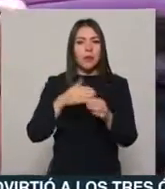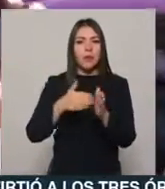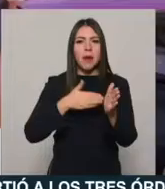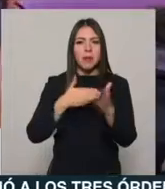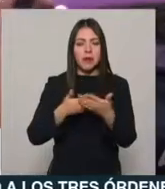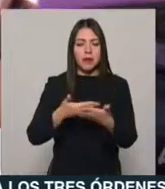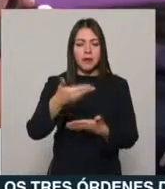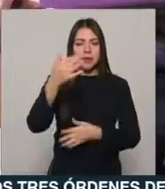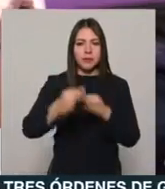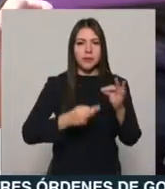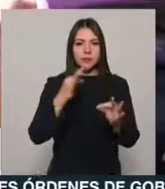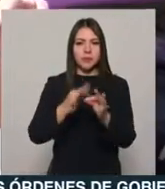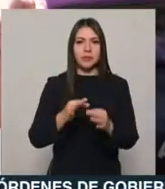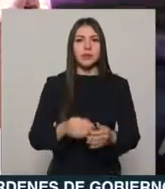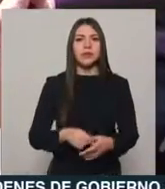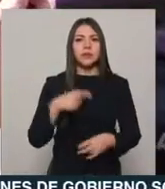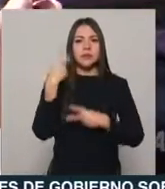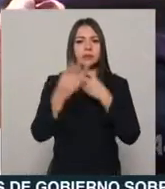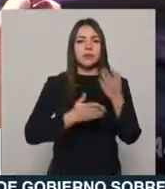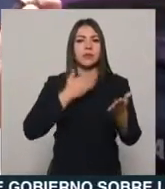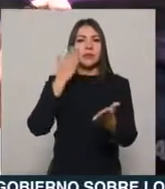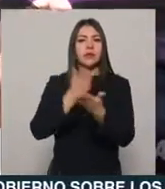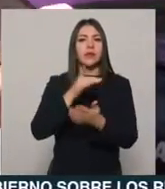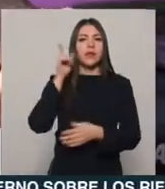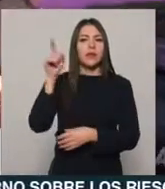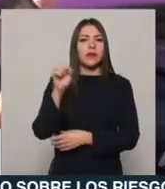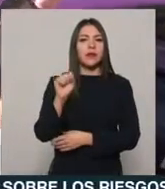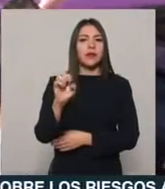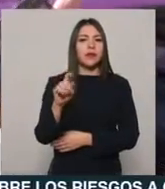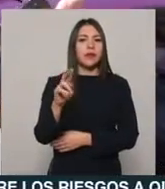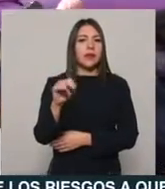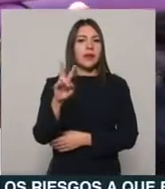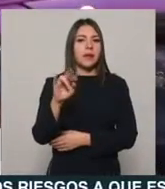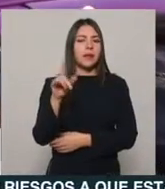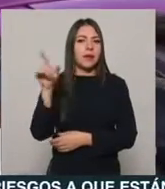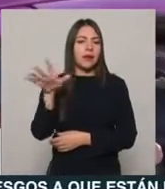Cetravi, ahí a Álvaro Obregón, para que podamos,